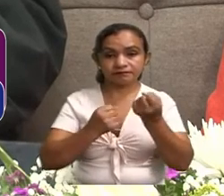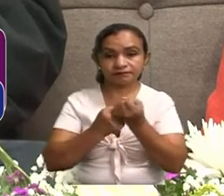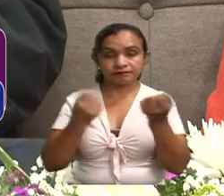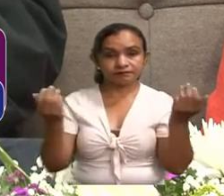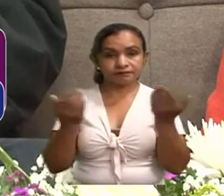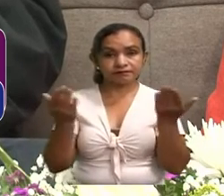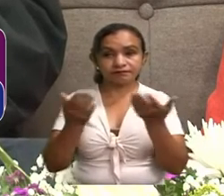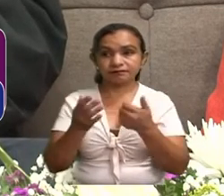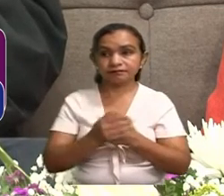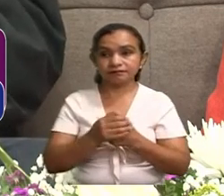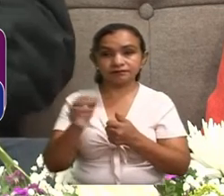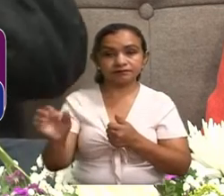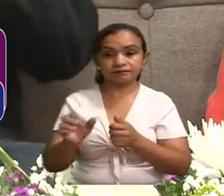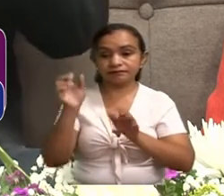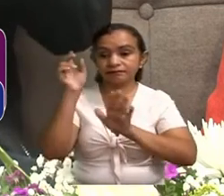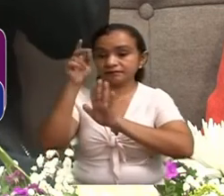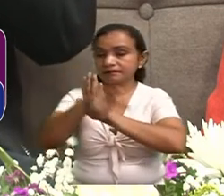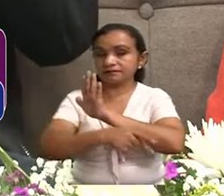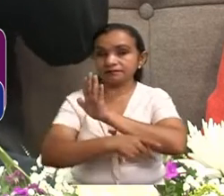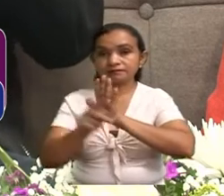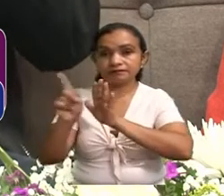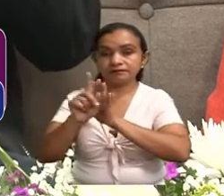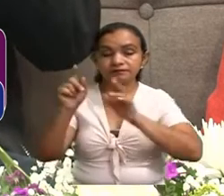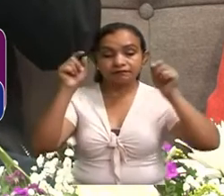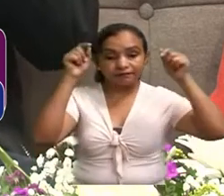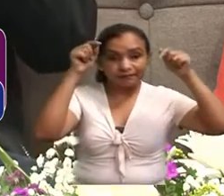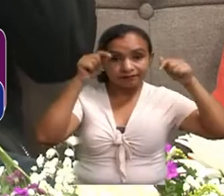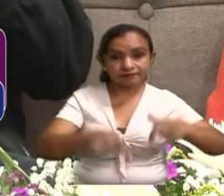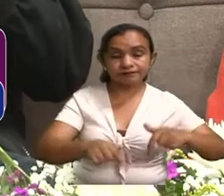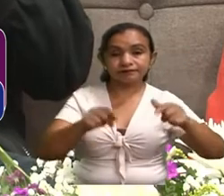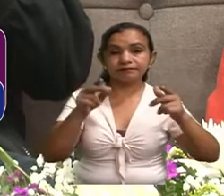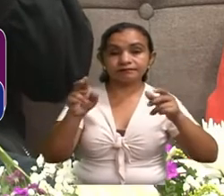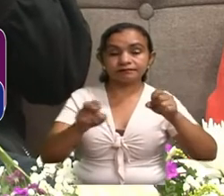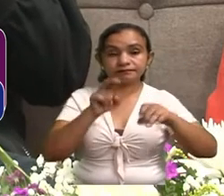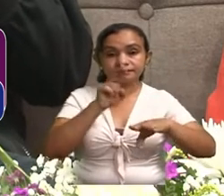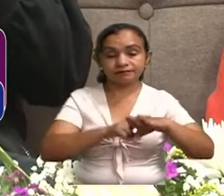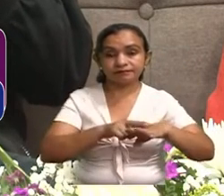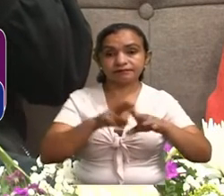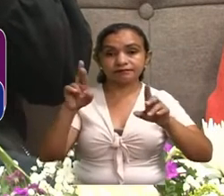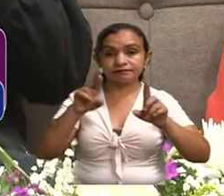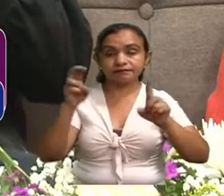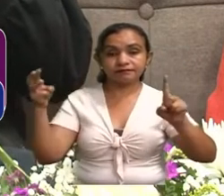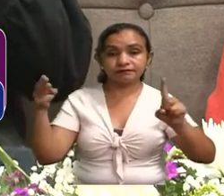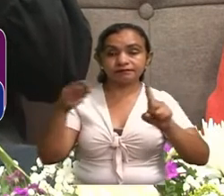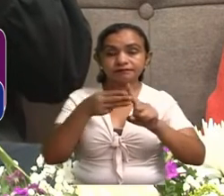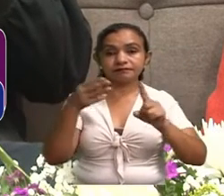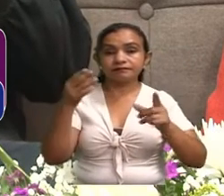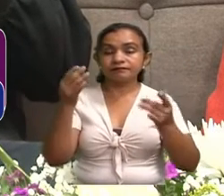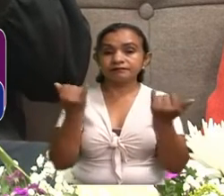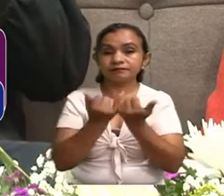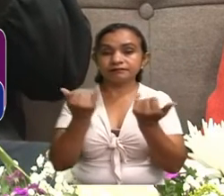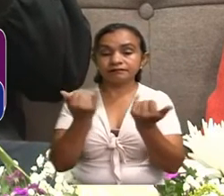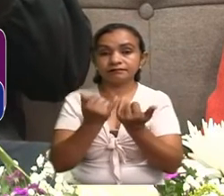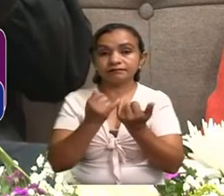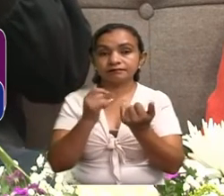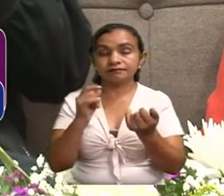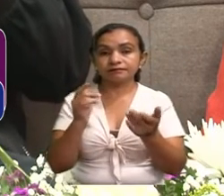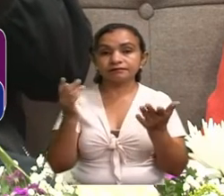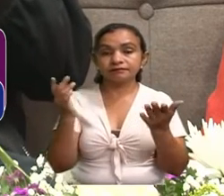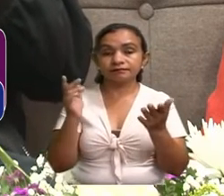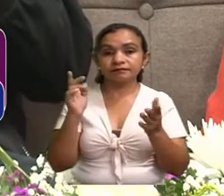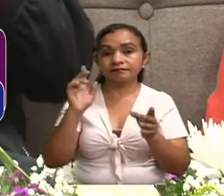no funciona en los otros países. Nosotros tenemos una instancia nacional, tenemos instancias regionales, con los gobiernos regionales,